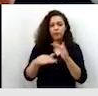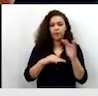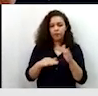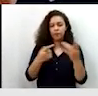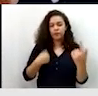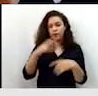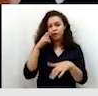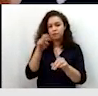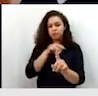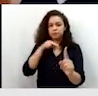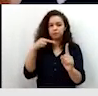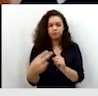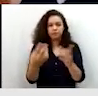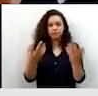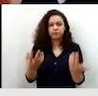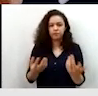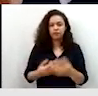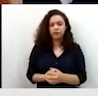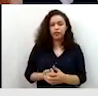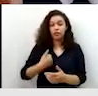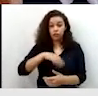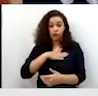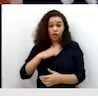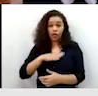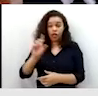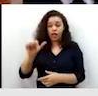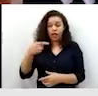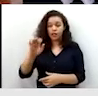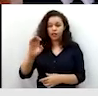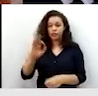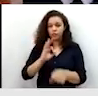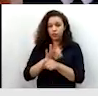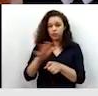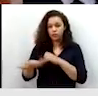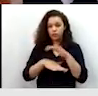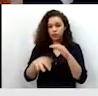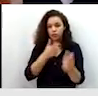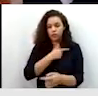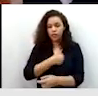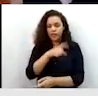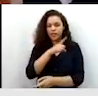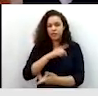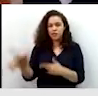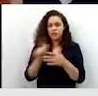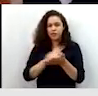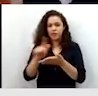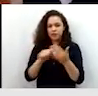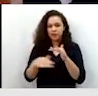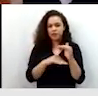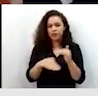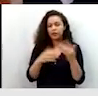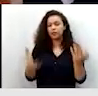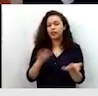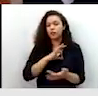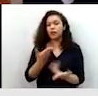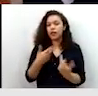de vista de nosotros, de la Agencia de Protección Sanitaria, tenemos un saneamiento básico que puede ser el que se lleva